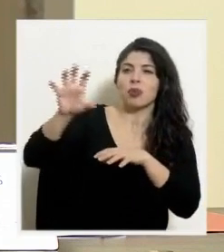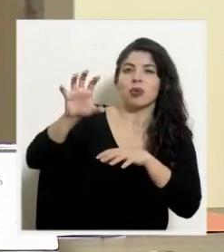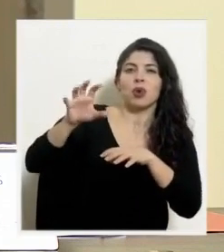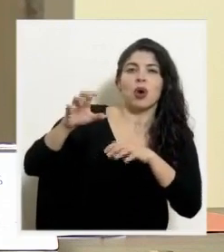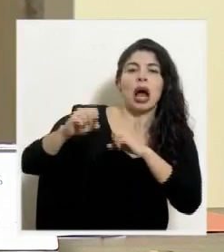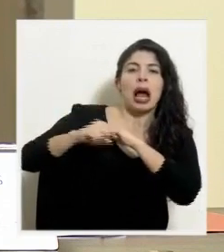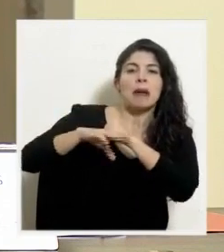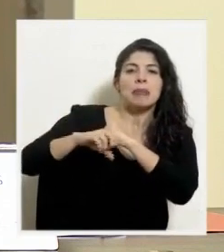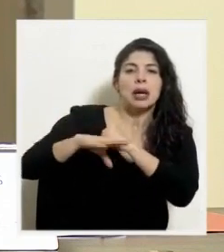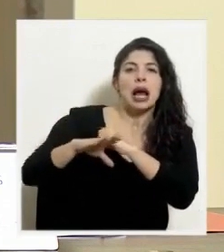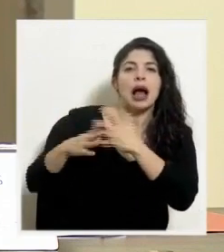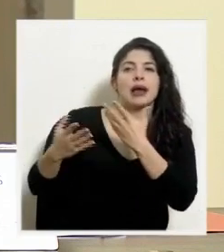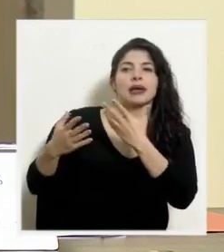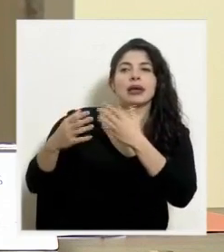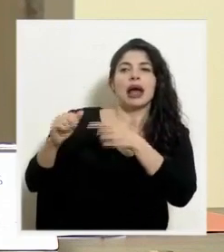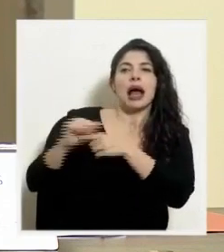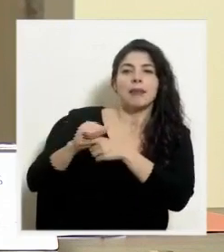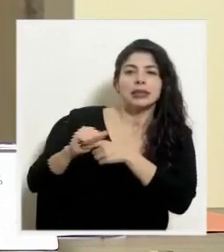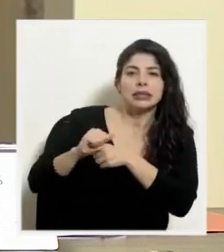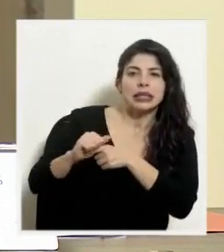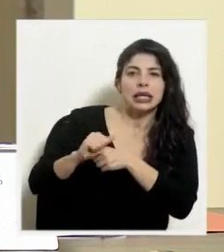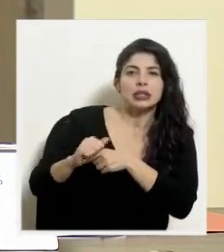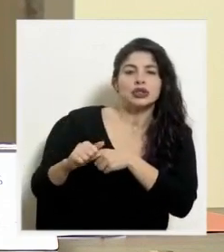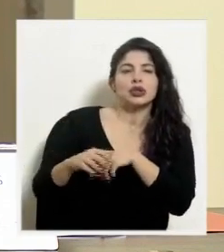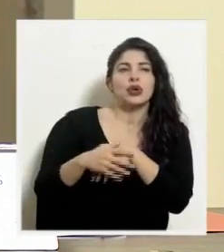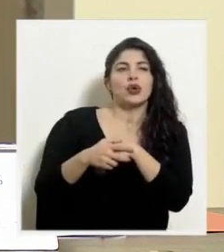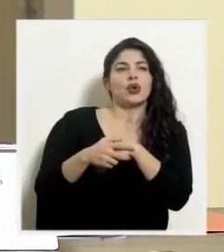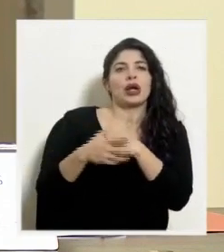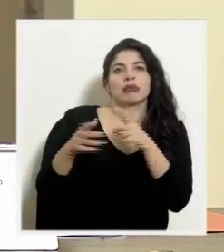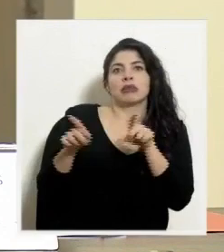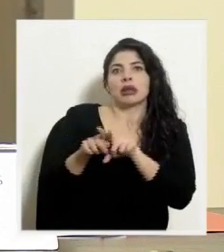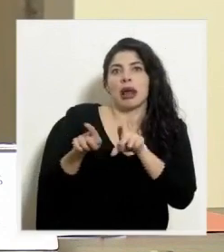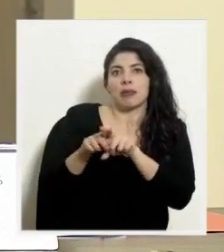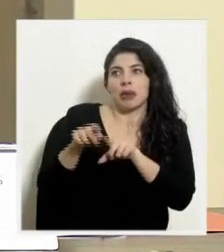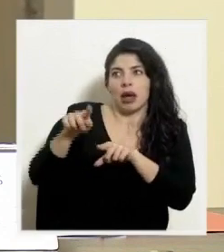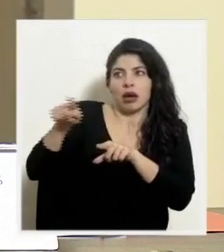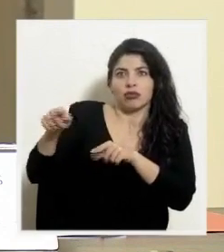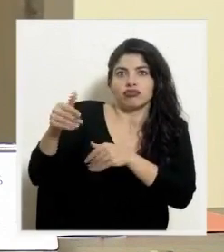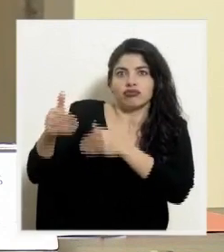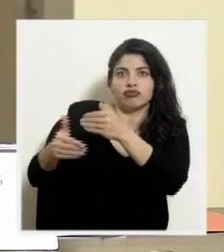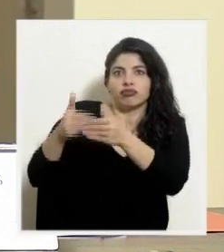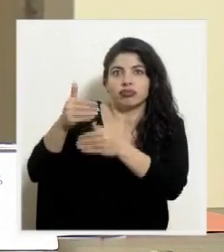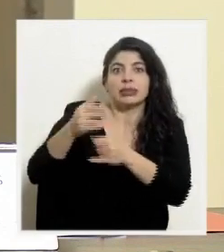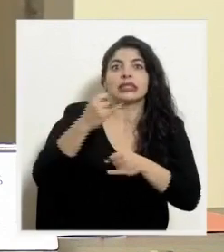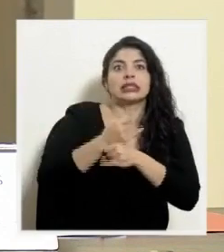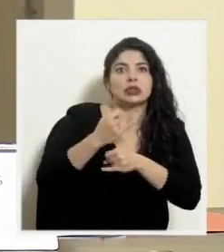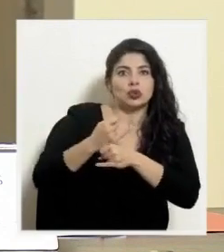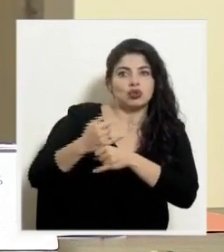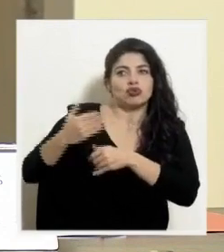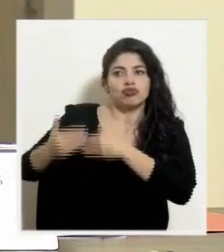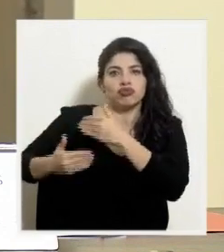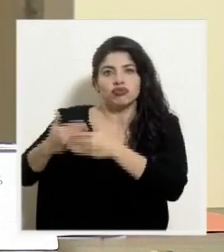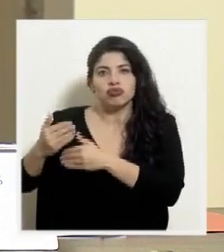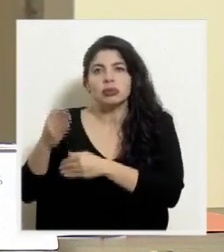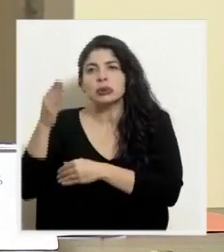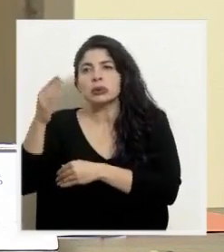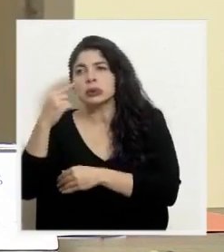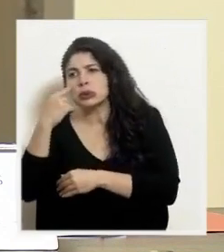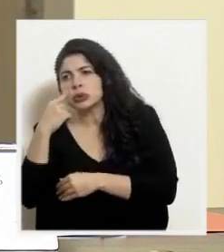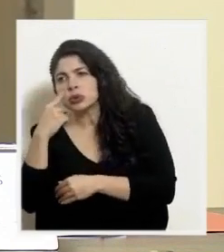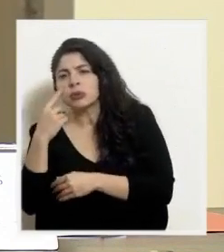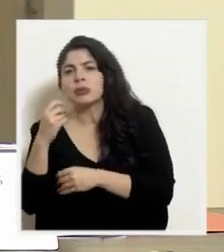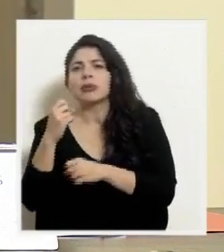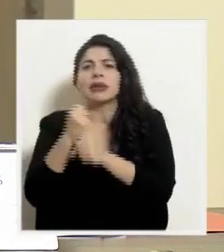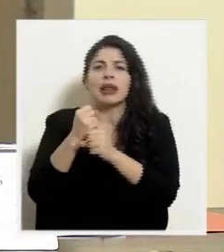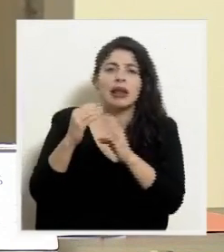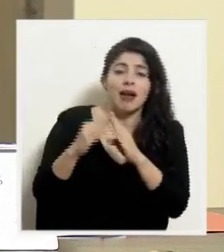campañas, capacitaciones, que también se han venido desarrollando por otras instituciones, inspecciones, teletrabajo. Es